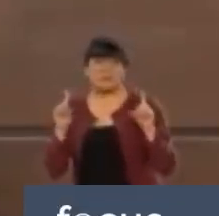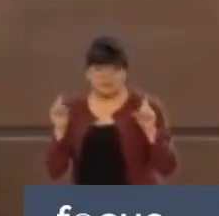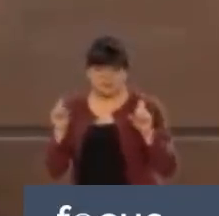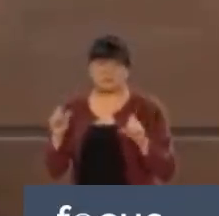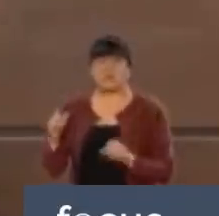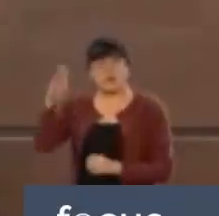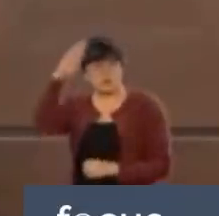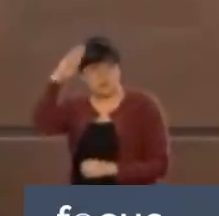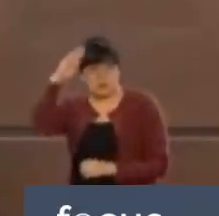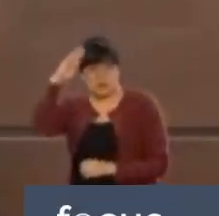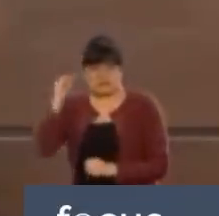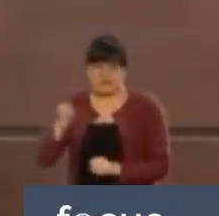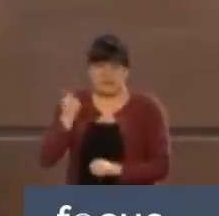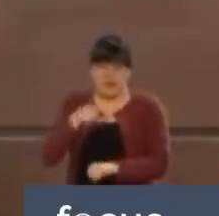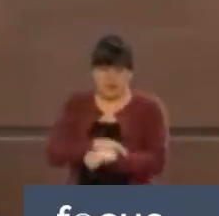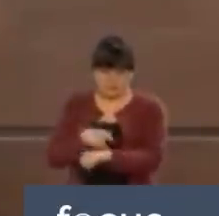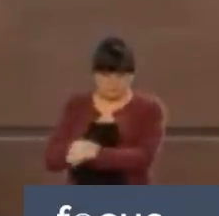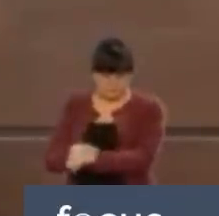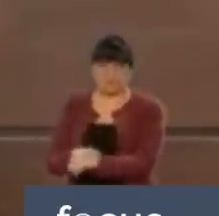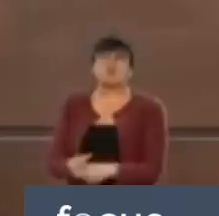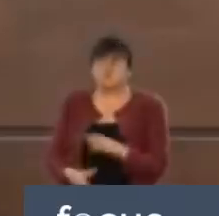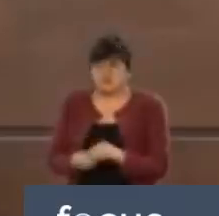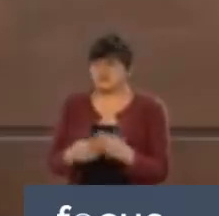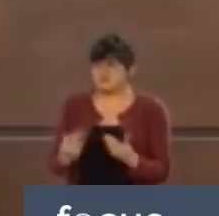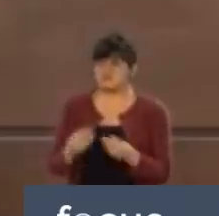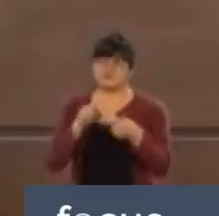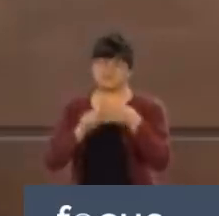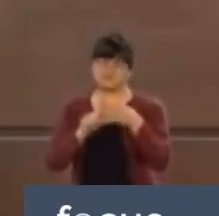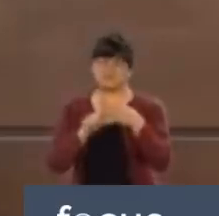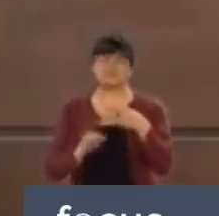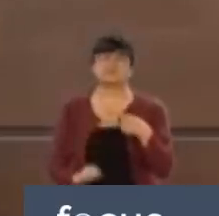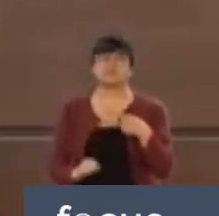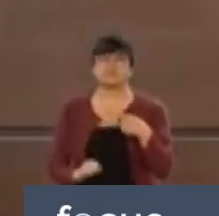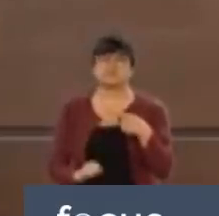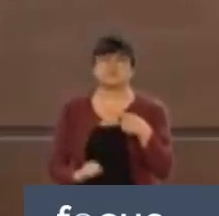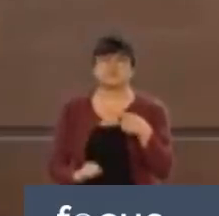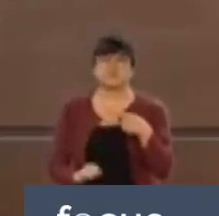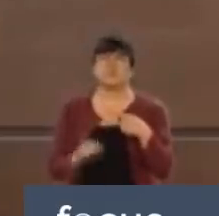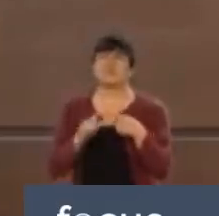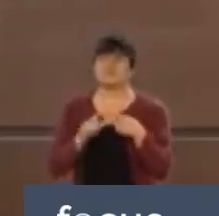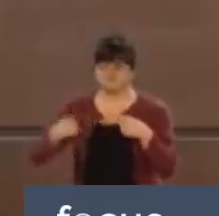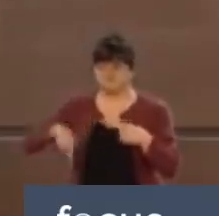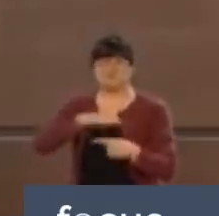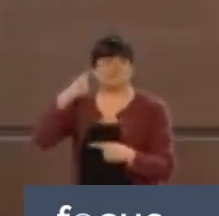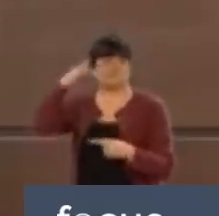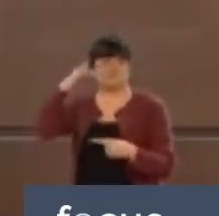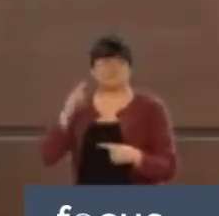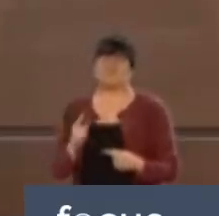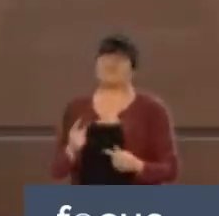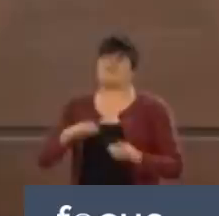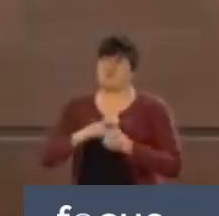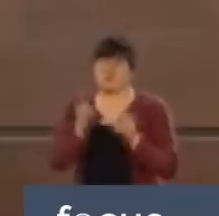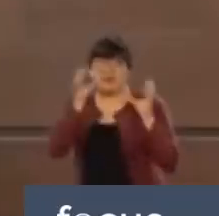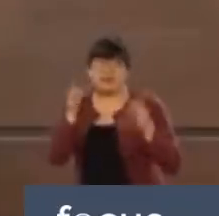líneas. Primero, en nuestra opinión es evidente que aquí hay un problema en la formación, en el reclutamiento, en la